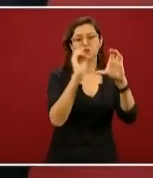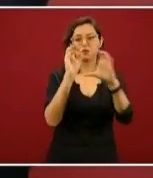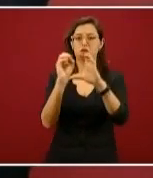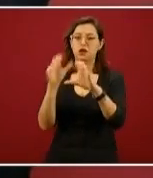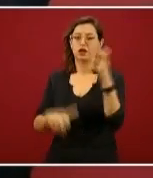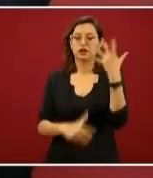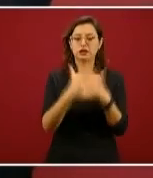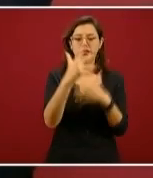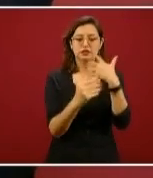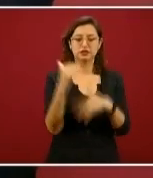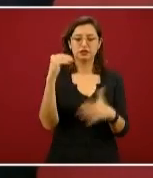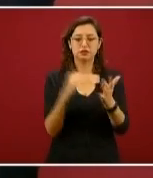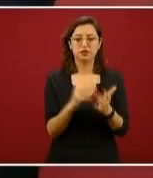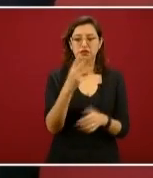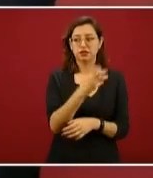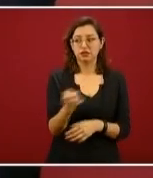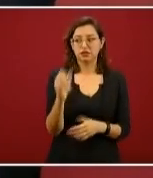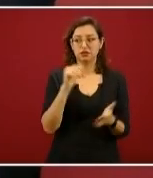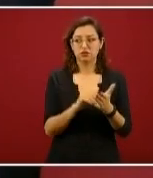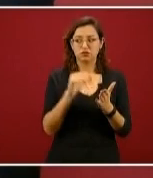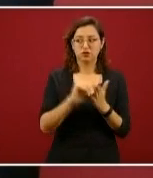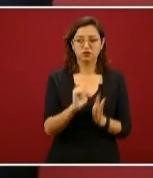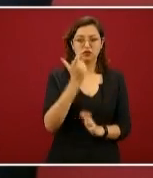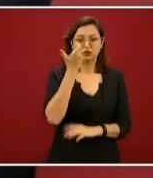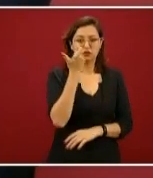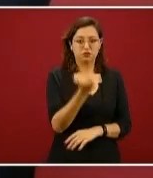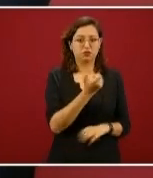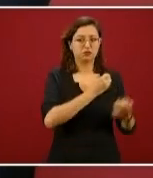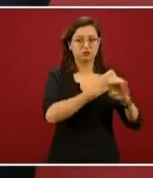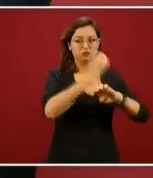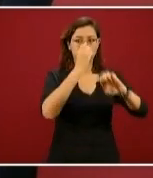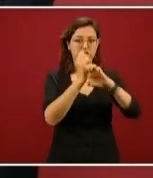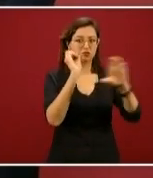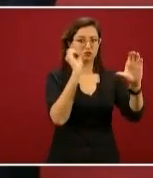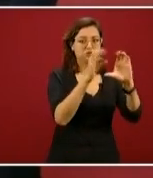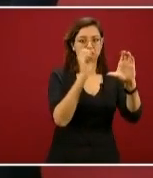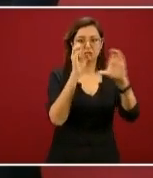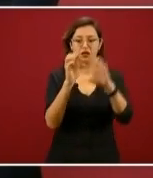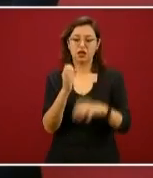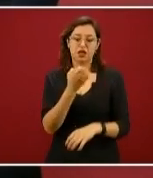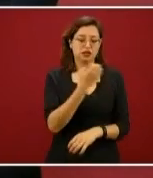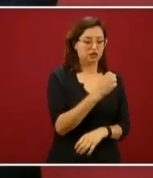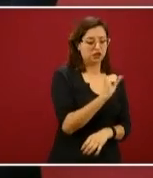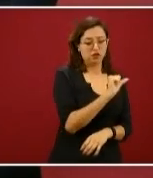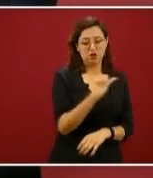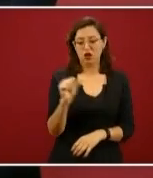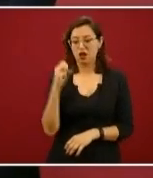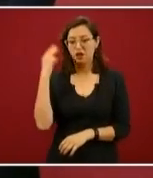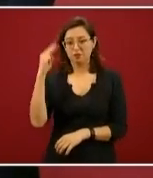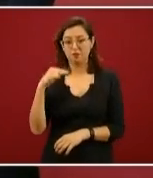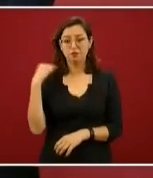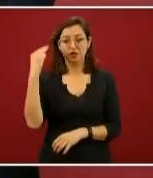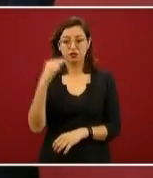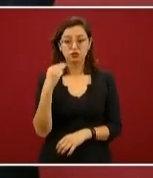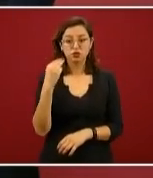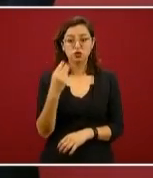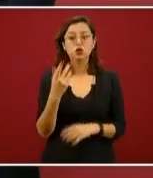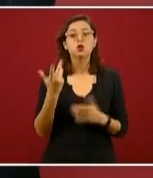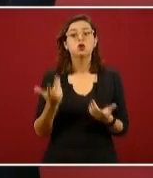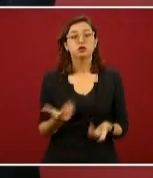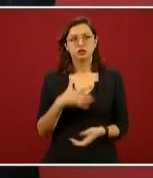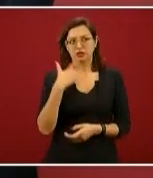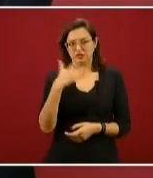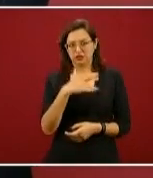de 15.300 millones de pesos a los estados para el periodo enero-marzo. Dada la coyuntura, vamos a